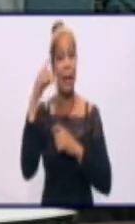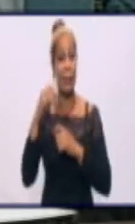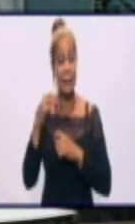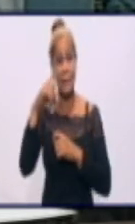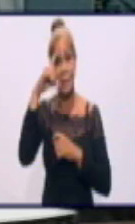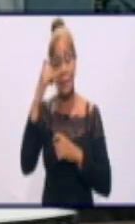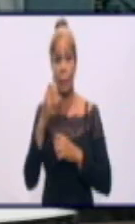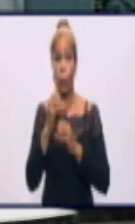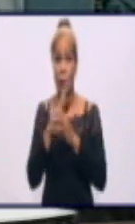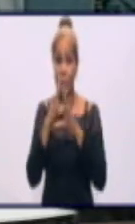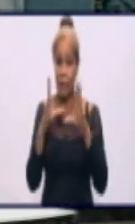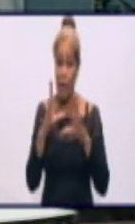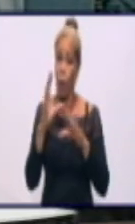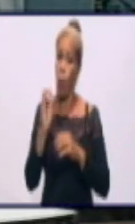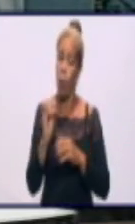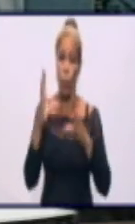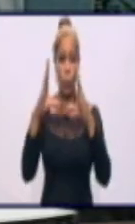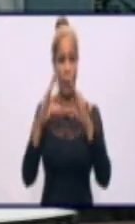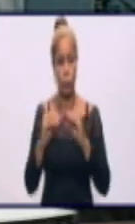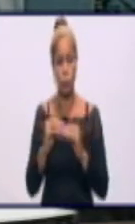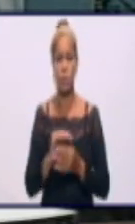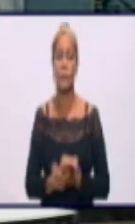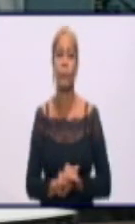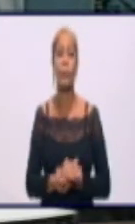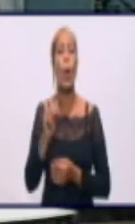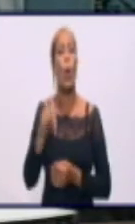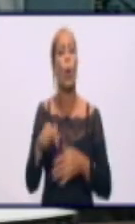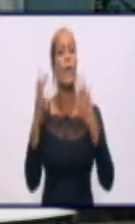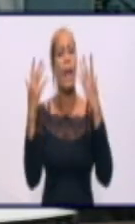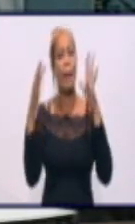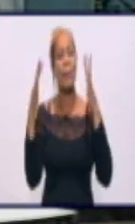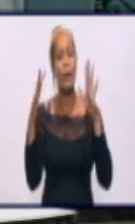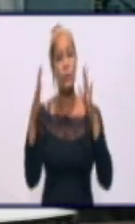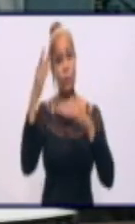Hoy el aplauso de la patria agradecida para nuestras niñas y niños.